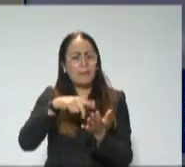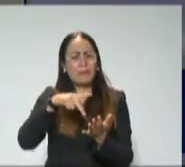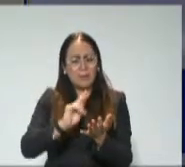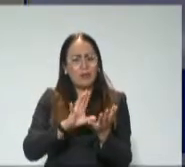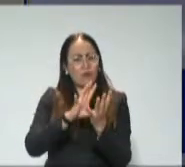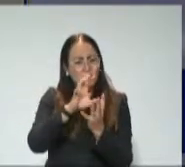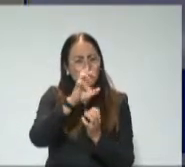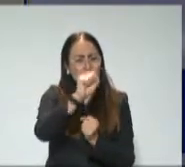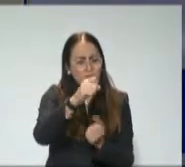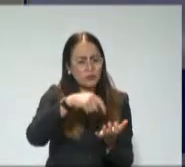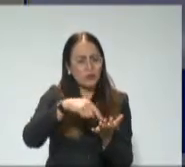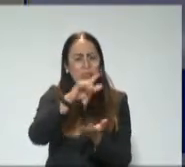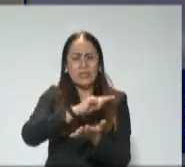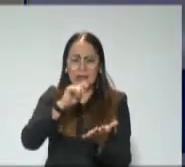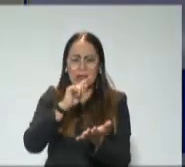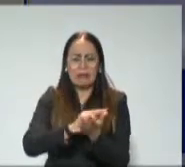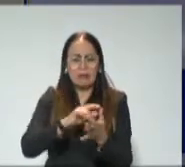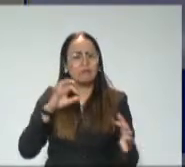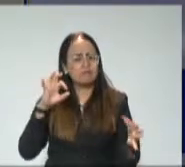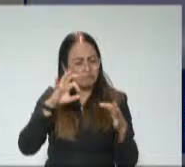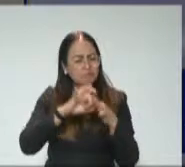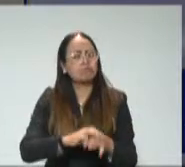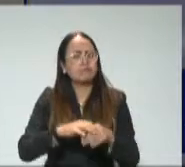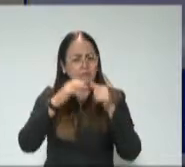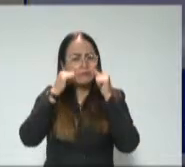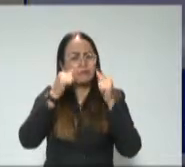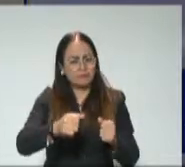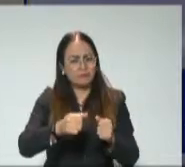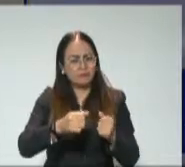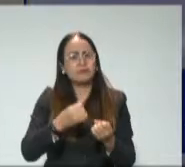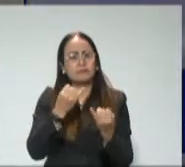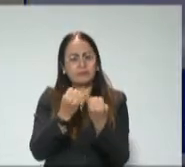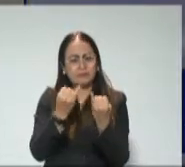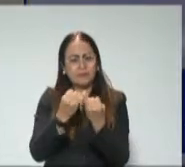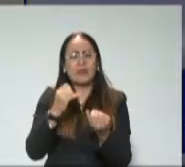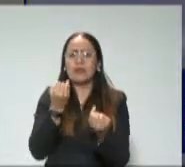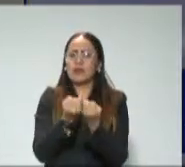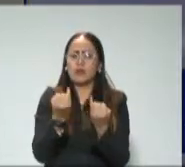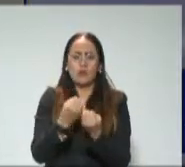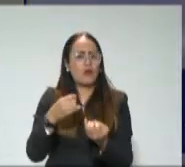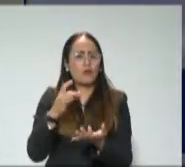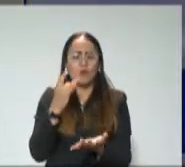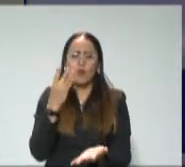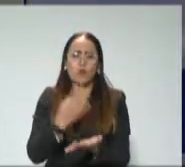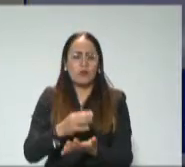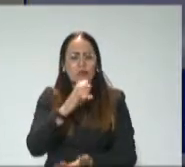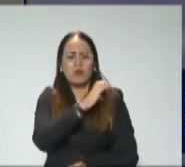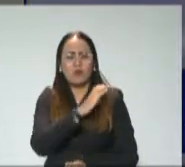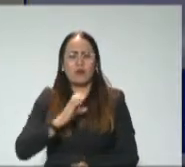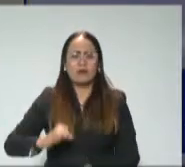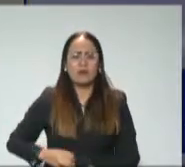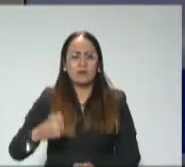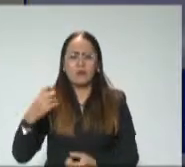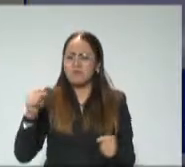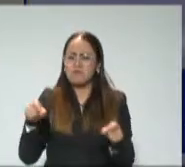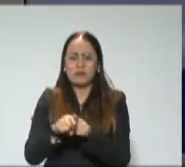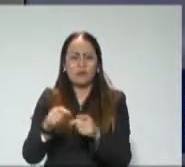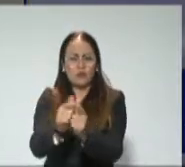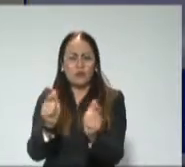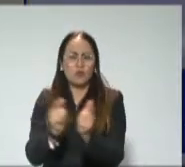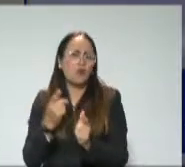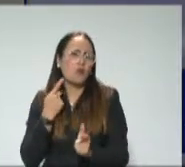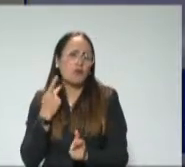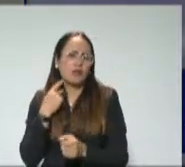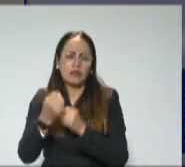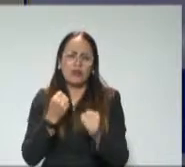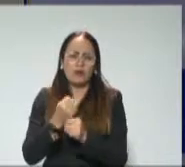legal que establece esa posibilidad sin más restricción que ser postulado o postulado por el mismo partido que en